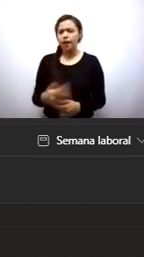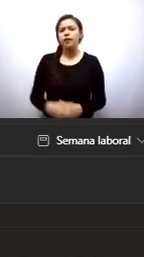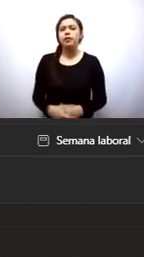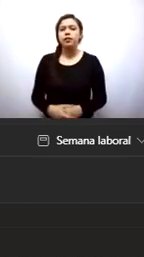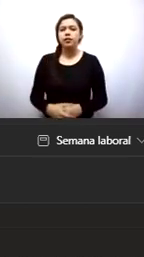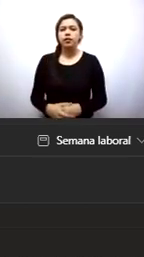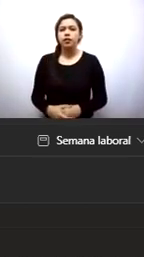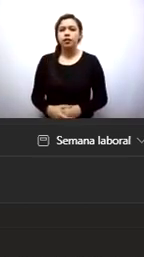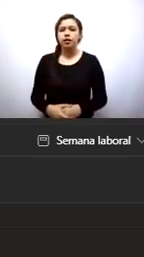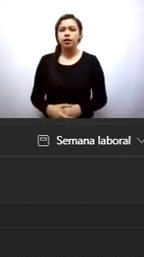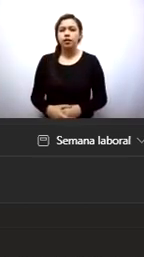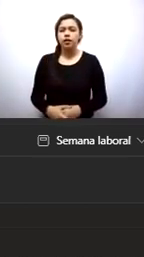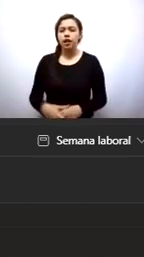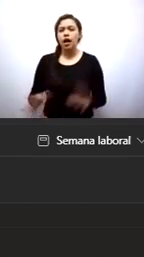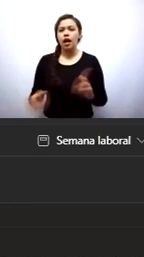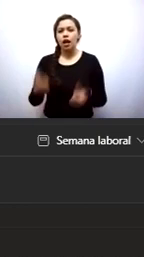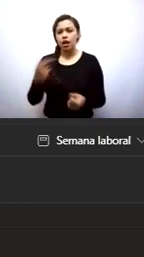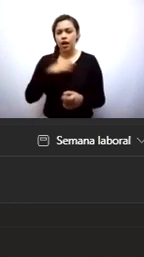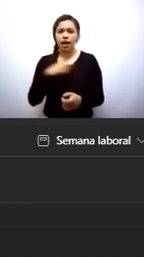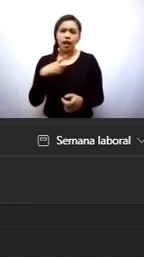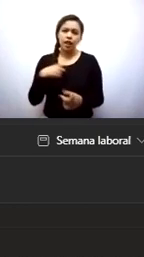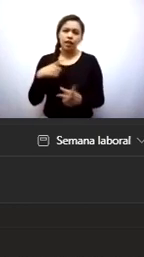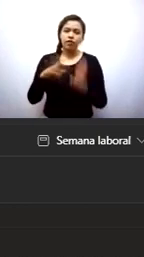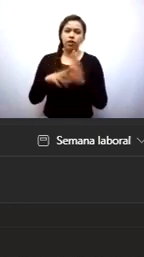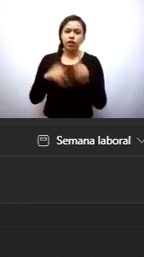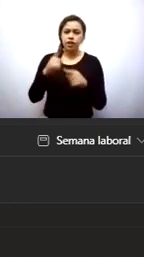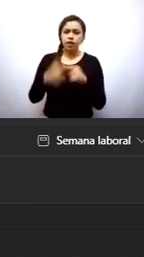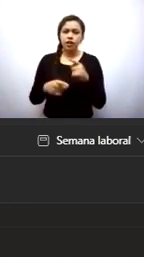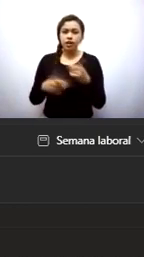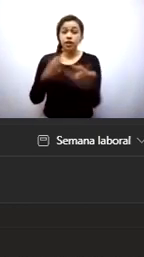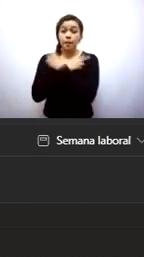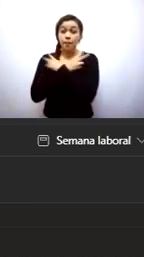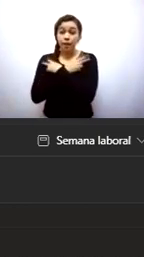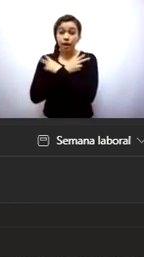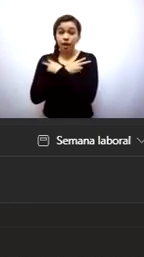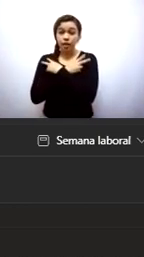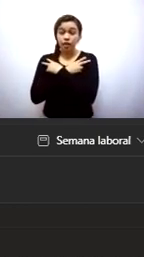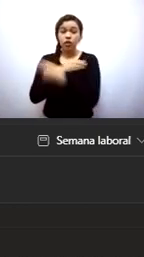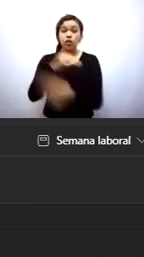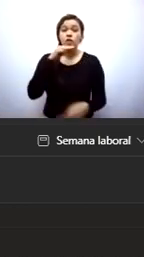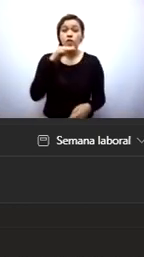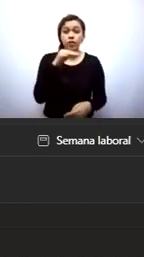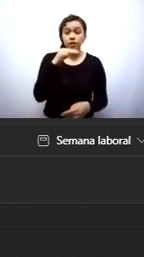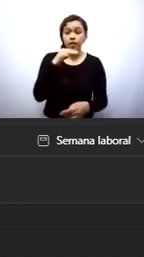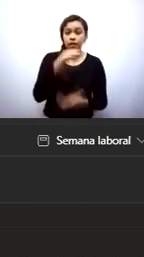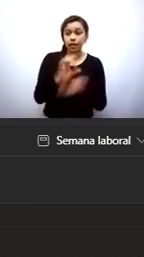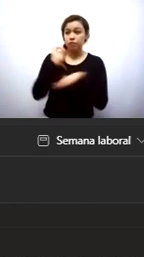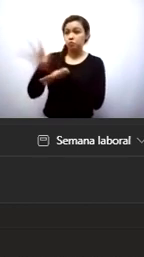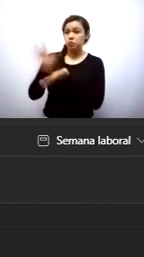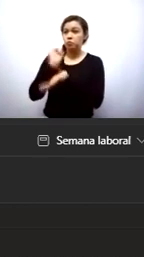que desactivarla ya como consejo personal cuando estemos en vacaciones, porque los mensajes te aseguro que no dejan de llegar de los